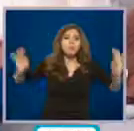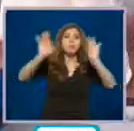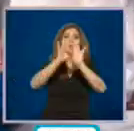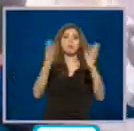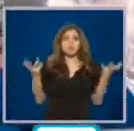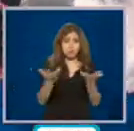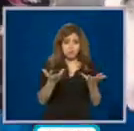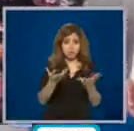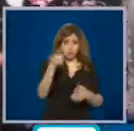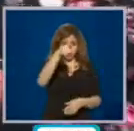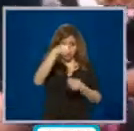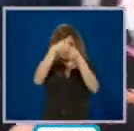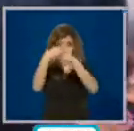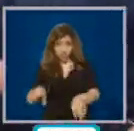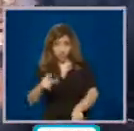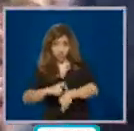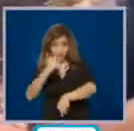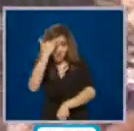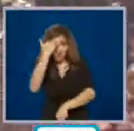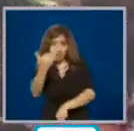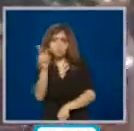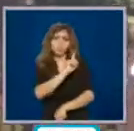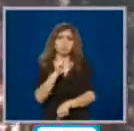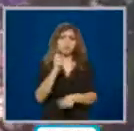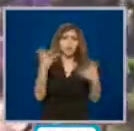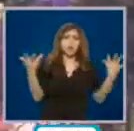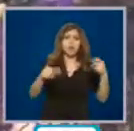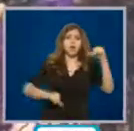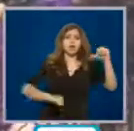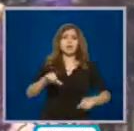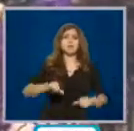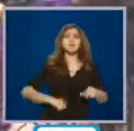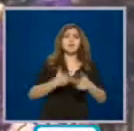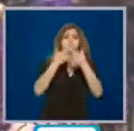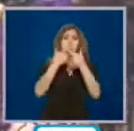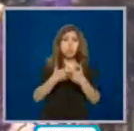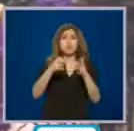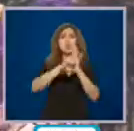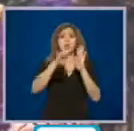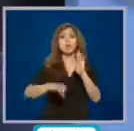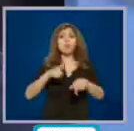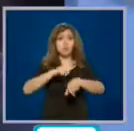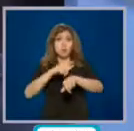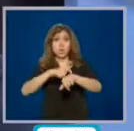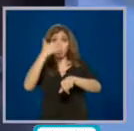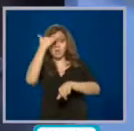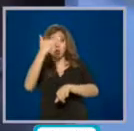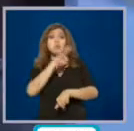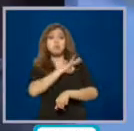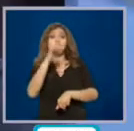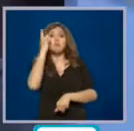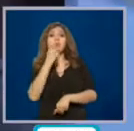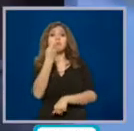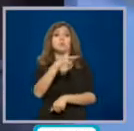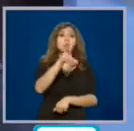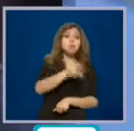una pérdida de tiempo, es una actividad tan productiva. Es que como si me da cualquier tiempo, otra. duermo. Si no, sí, no. no puede ser así. En el